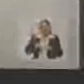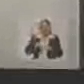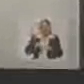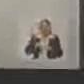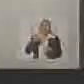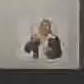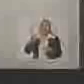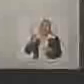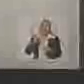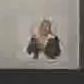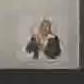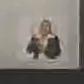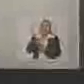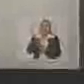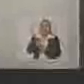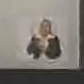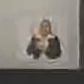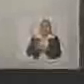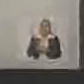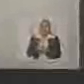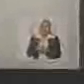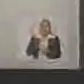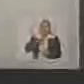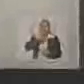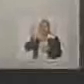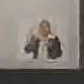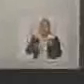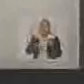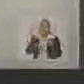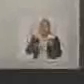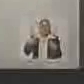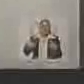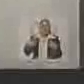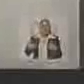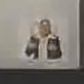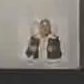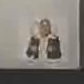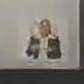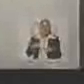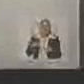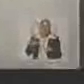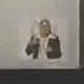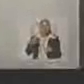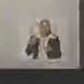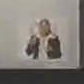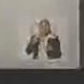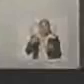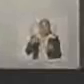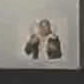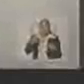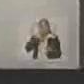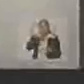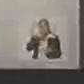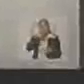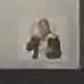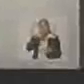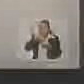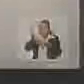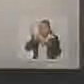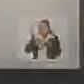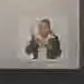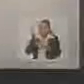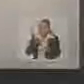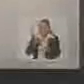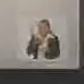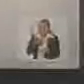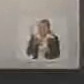violencia. Todos estos elementos nos obligan a pensar qué es lo que ha pasado con la seguridad pública. Y la respuesta es muy clara, no